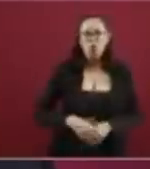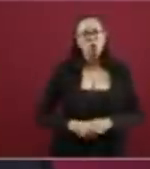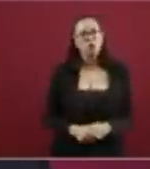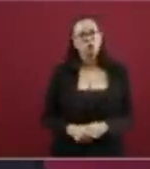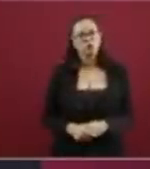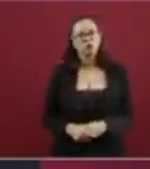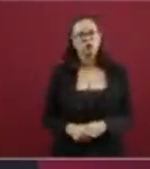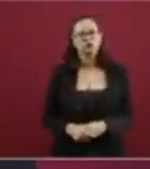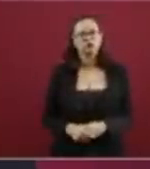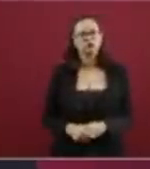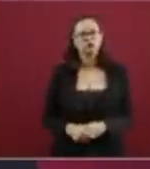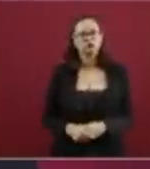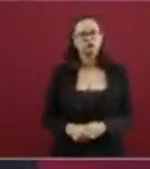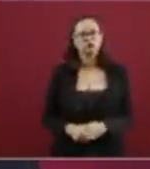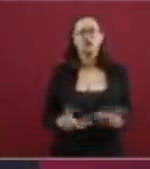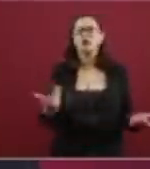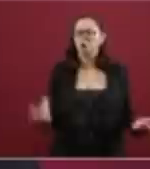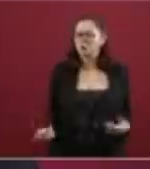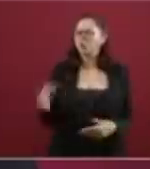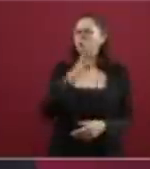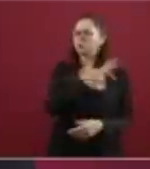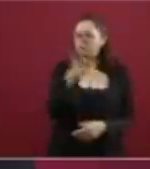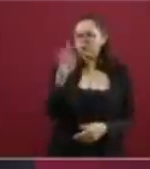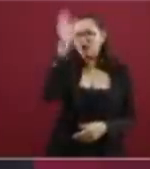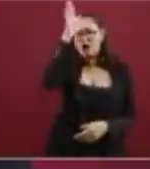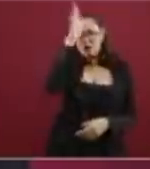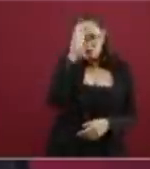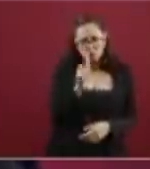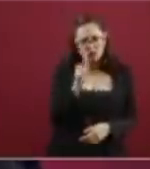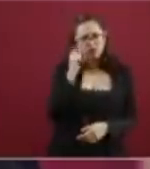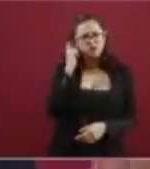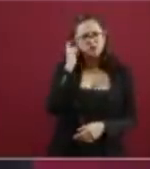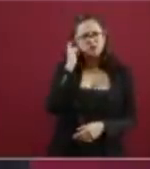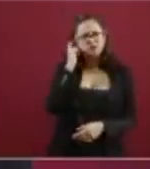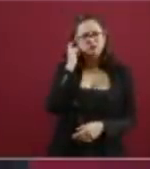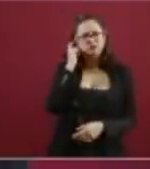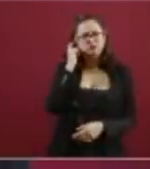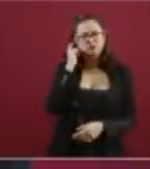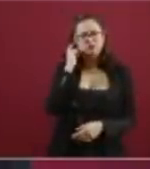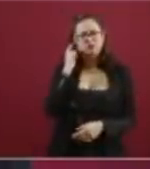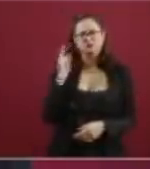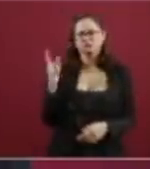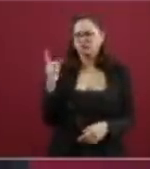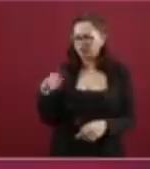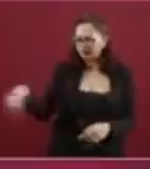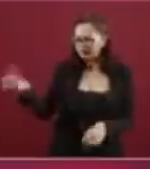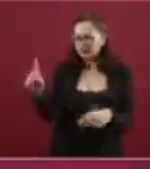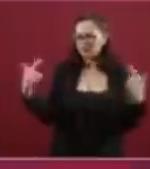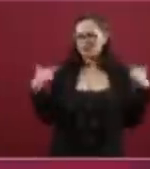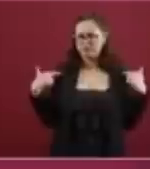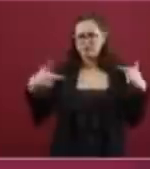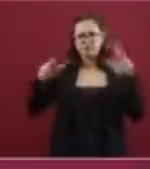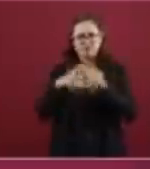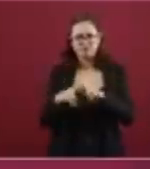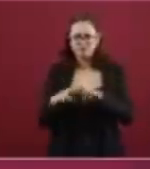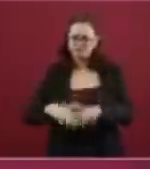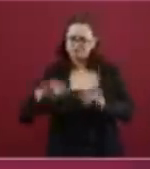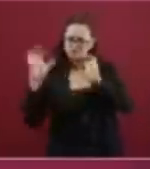Yo creo que podemos llegar al acuerdo de que los maestros que se